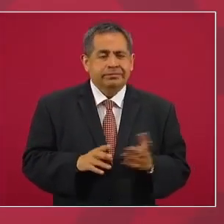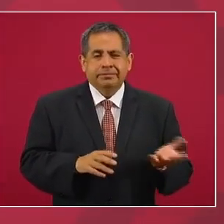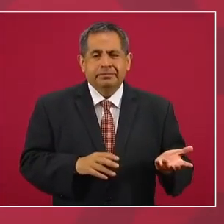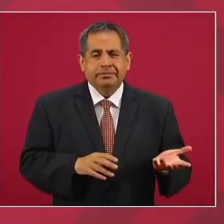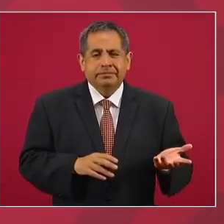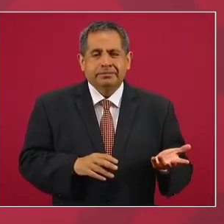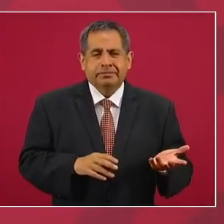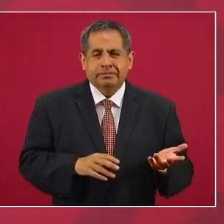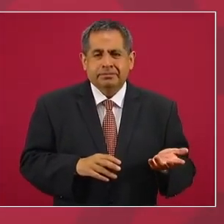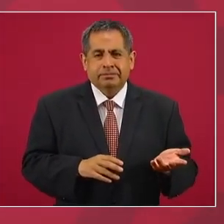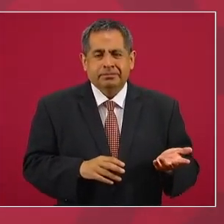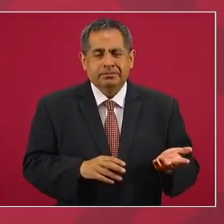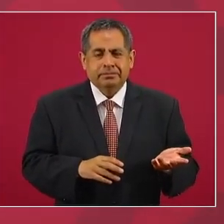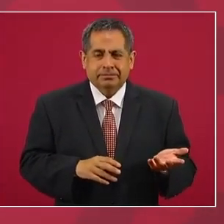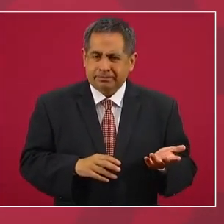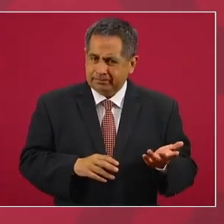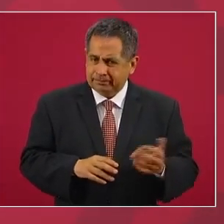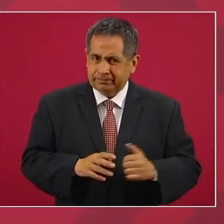las malas